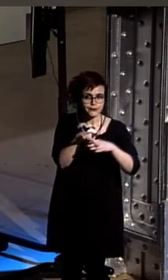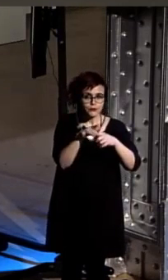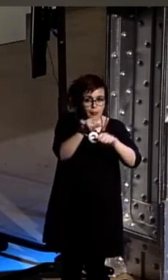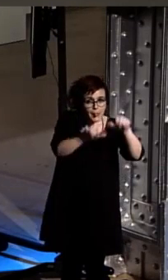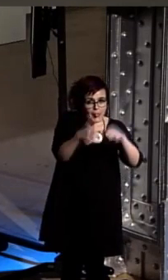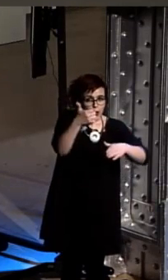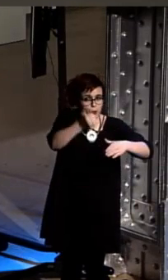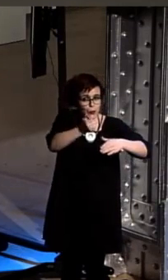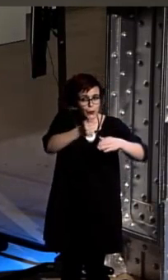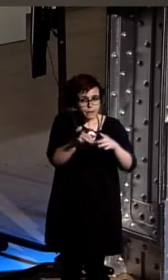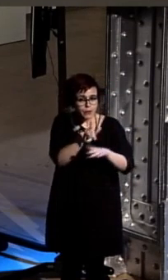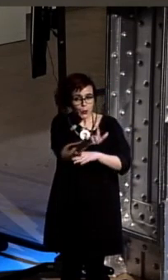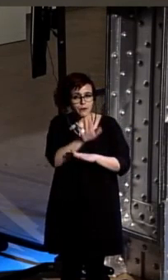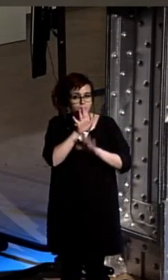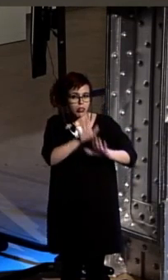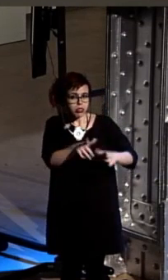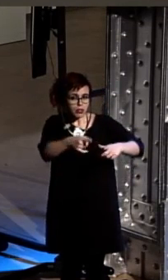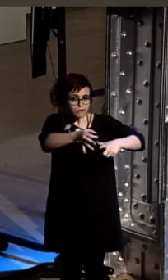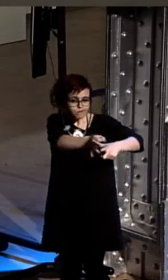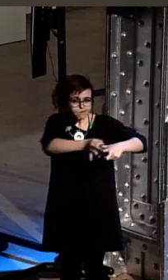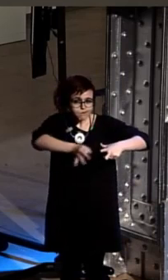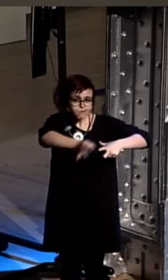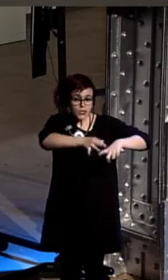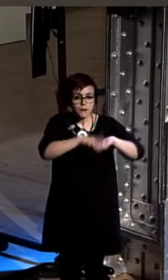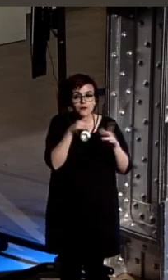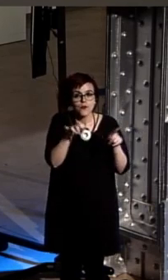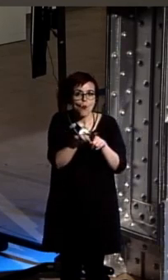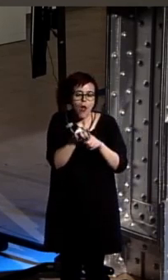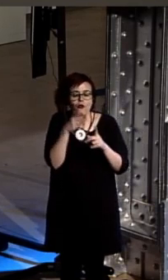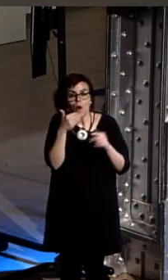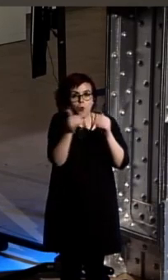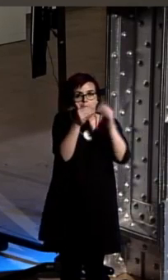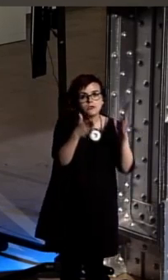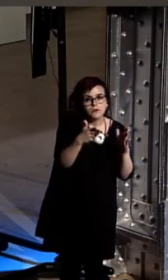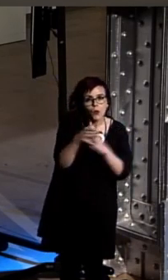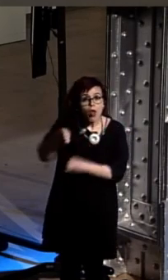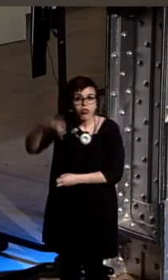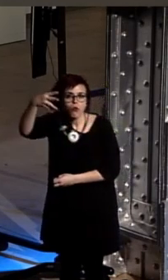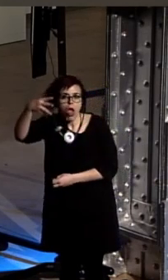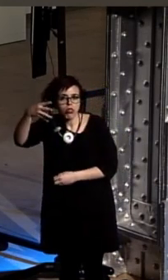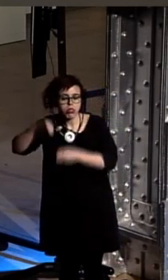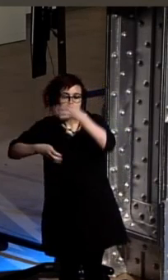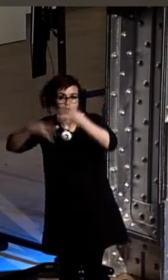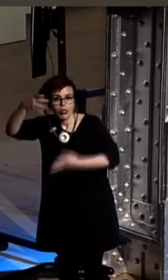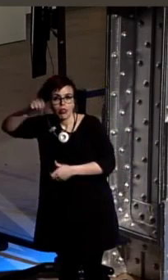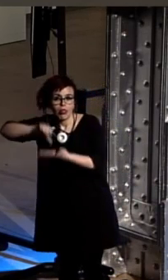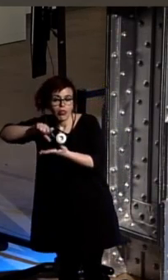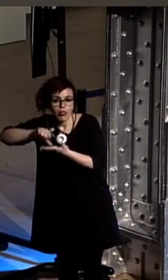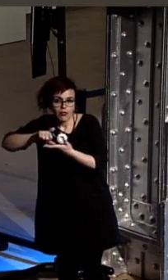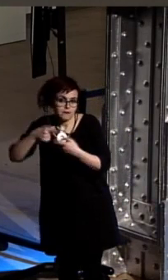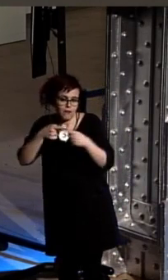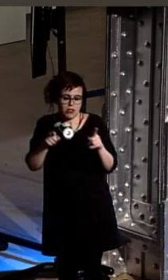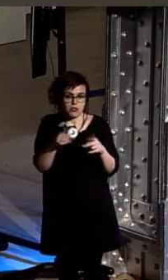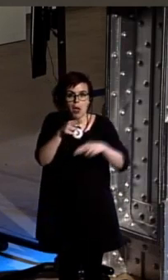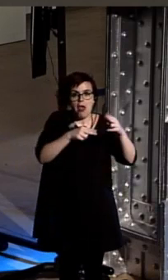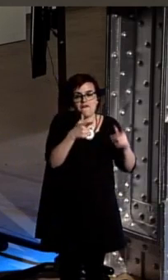cerebro, porque el cerebro tiene un grado, es como la diferencia entre armar una choza y una ciudad o un mundo entero. El proyecto existe, yo creo que en